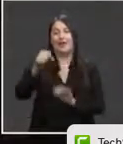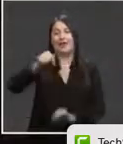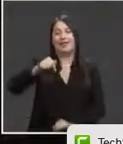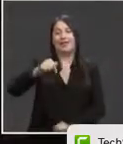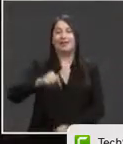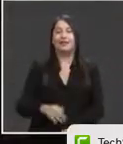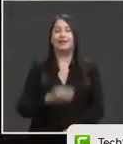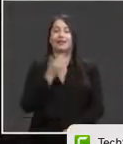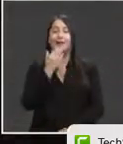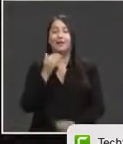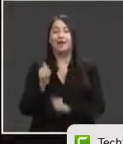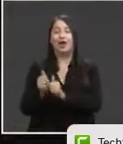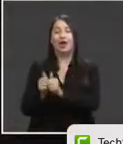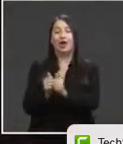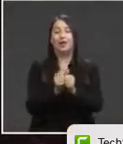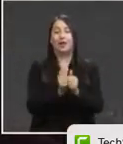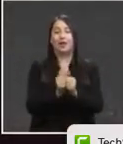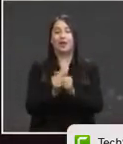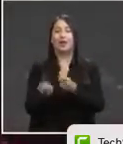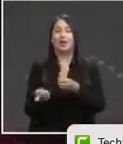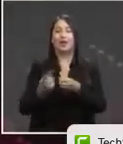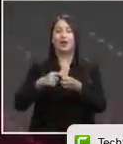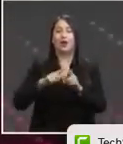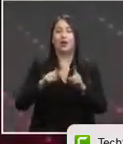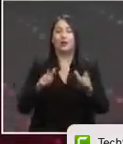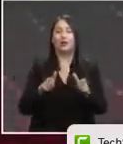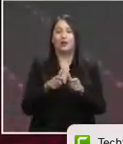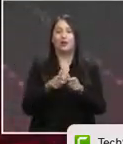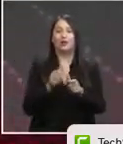cierto, a mis colegas miembros de la Comisión de Futuro.